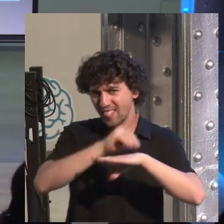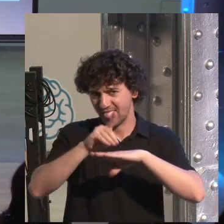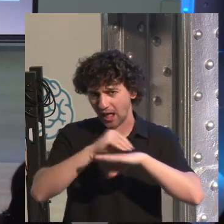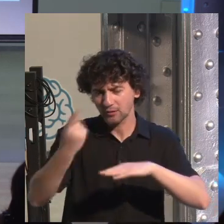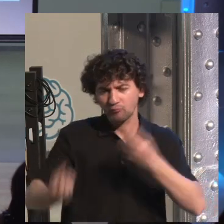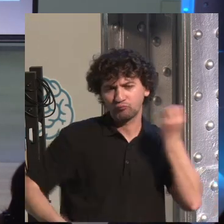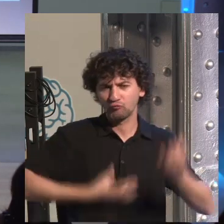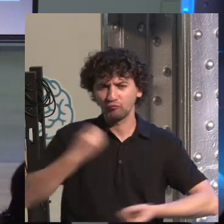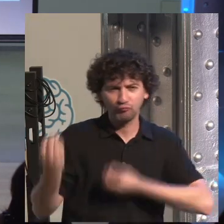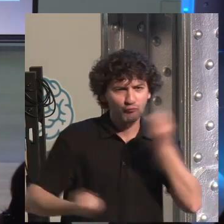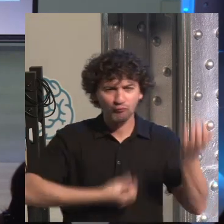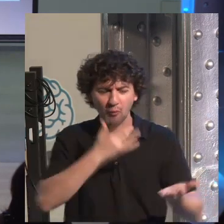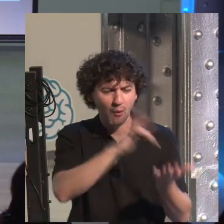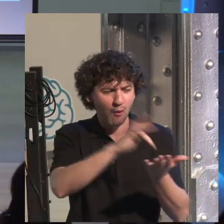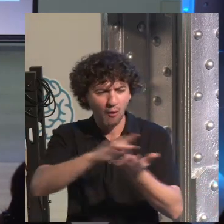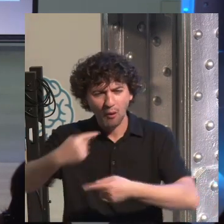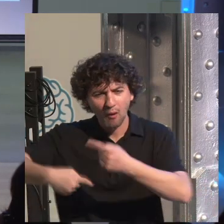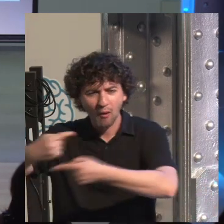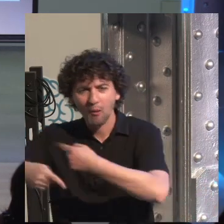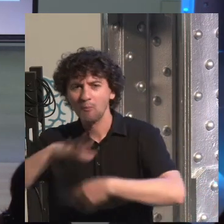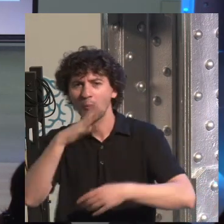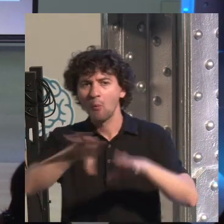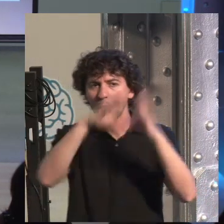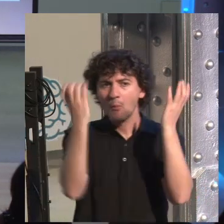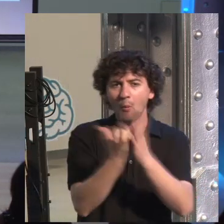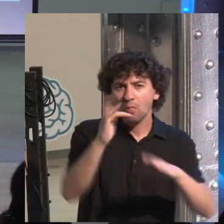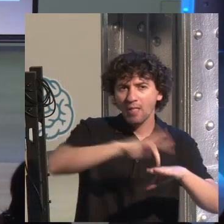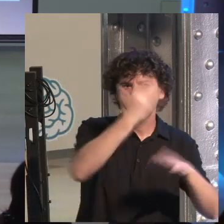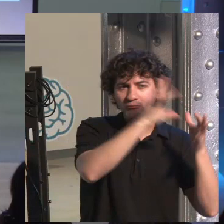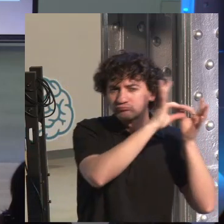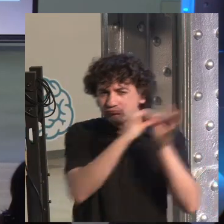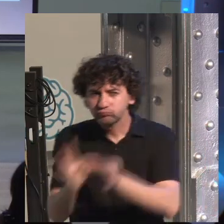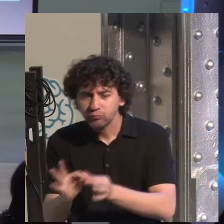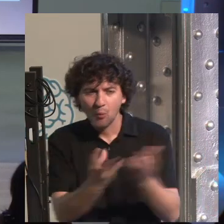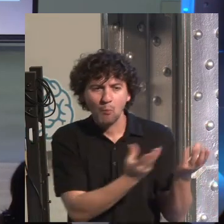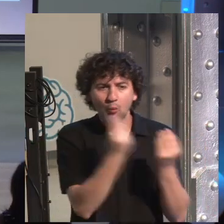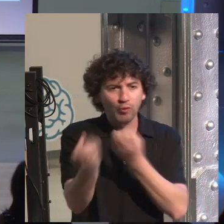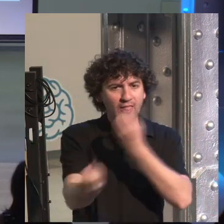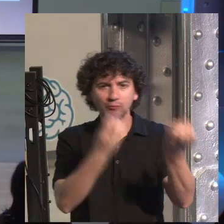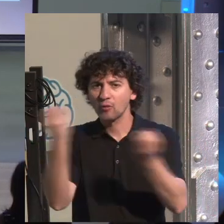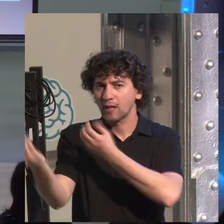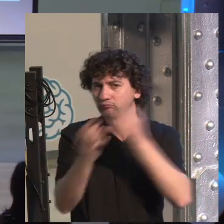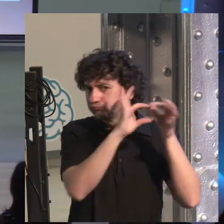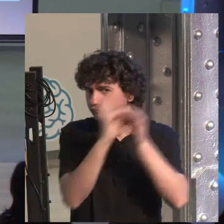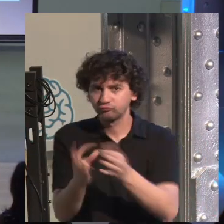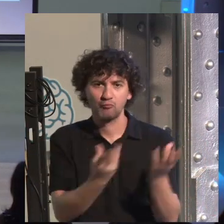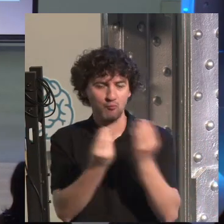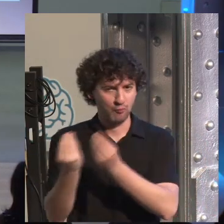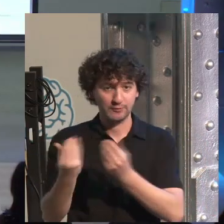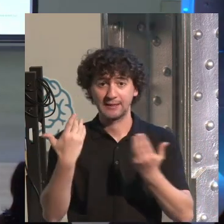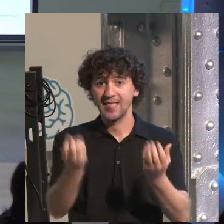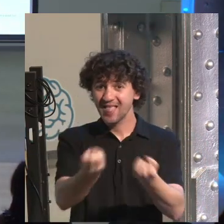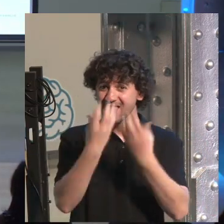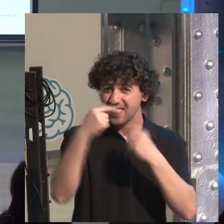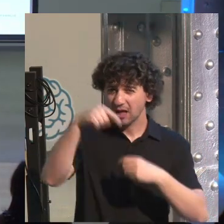generando datos todo el tiempo, ¿no? Porque vivimos en un mundo conectado, en un mundo digital, en el que se generan muchísimos datos. Entonces, estos datos y la